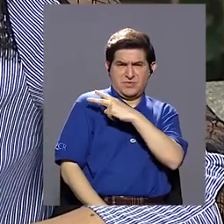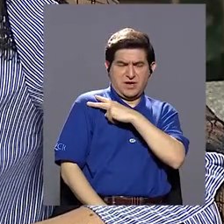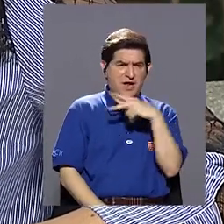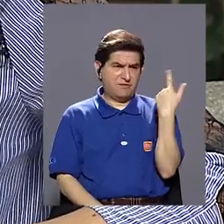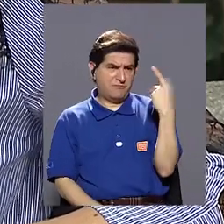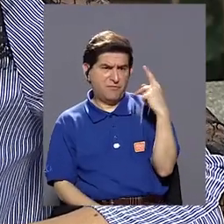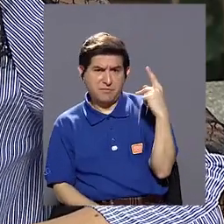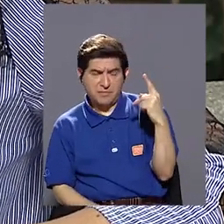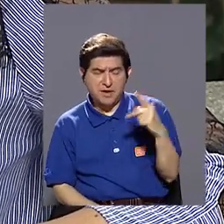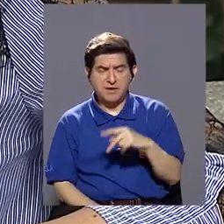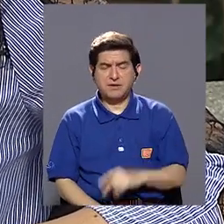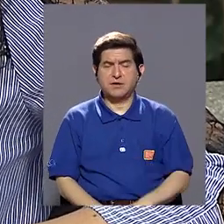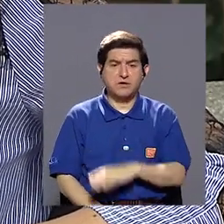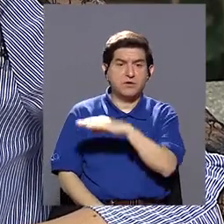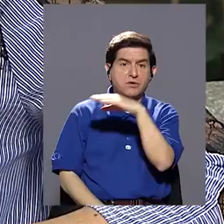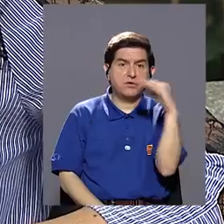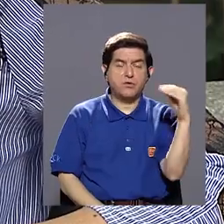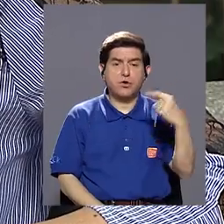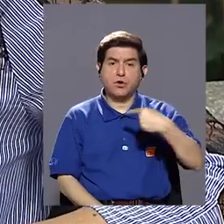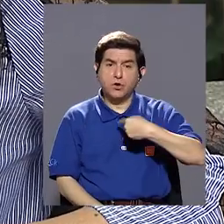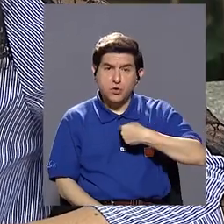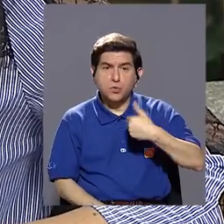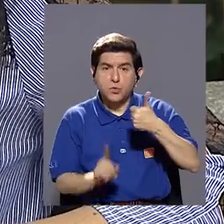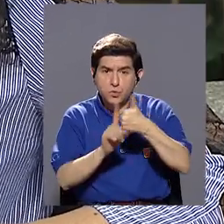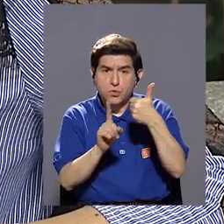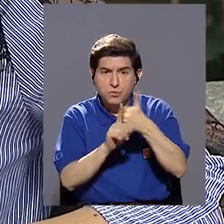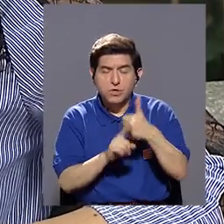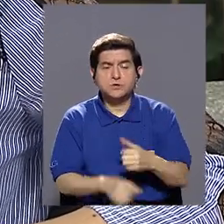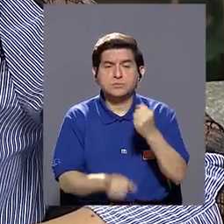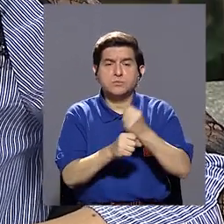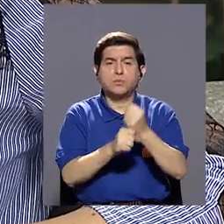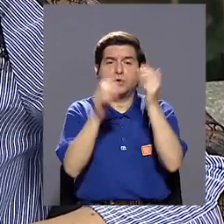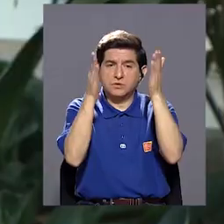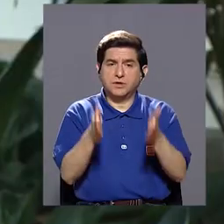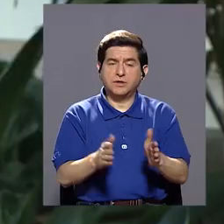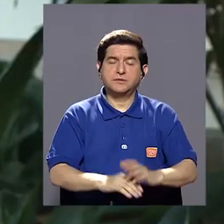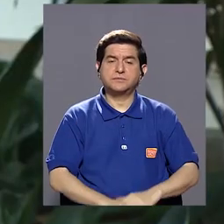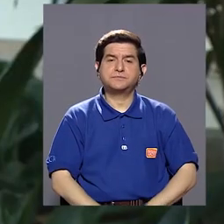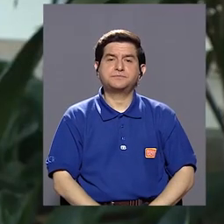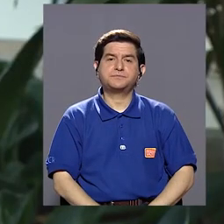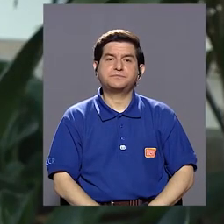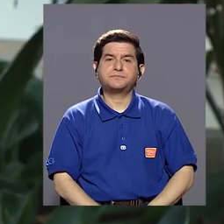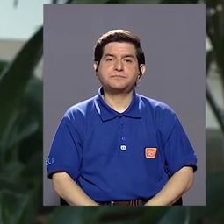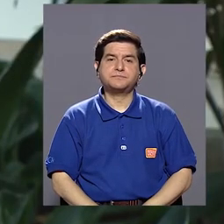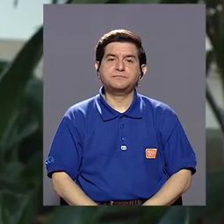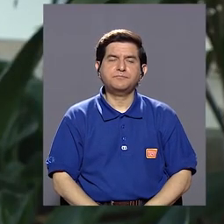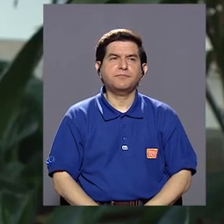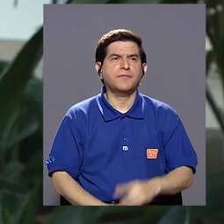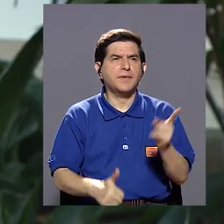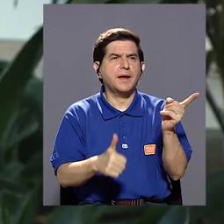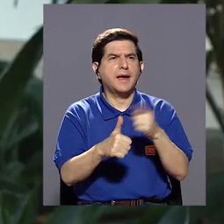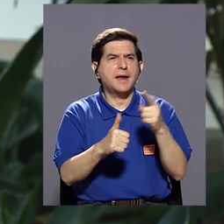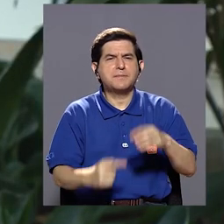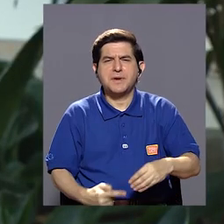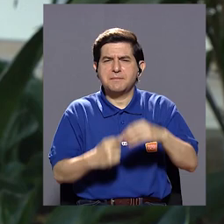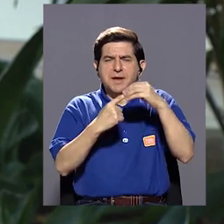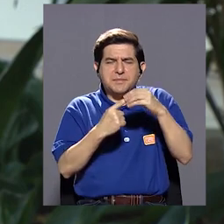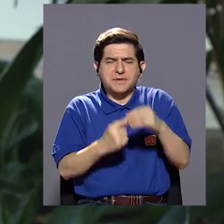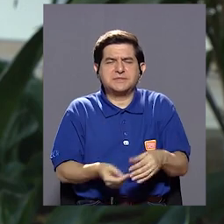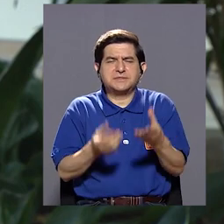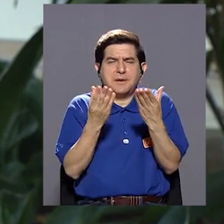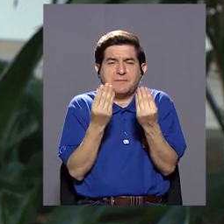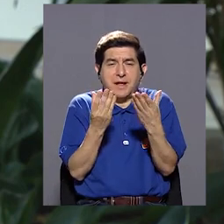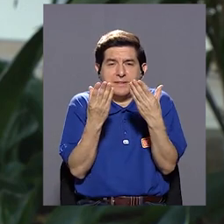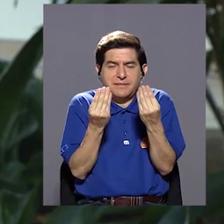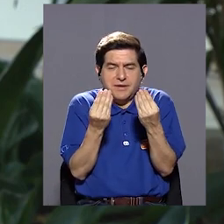riesgo se enfrenta, digamos, y como uno como colaborador? Claro, El primer gran riesgo o temor que